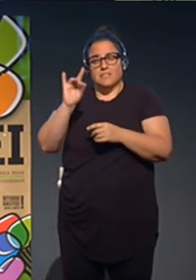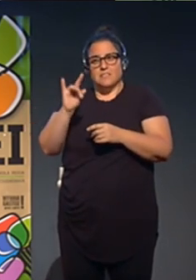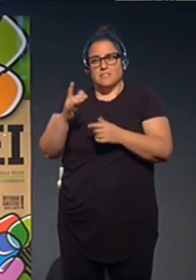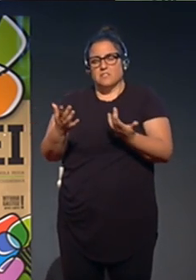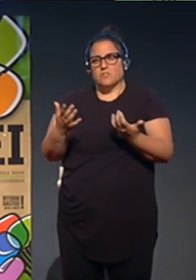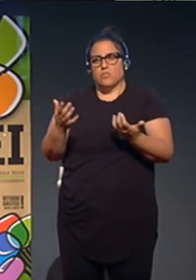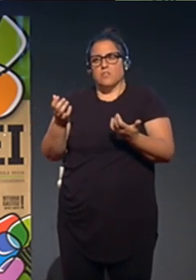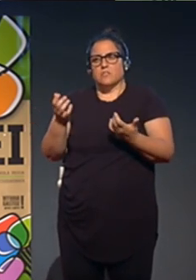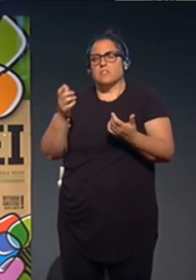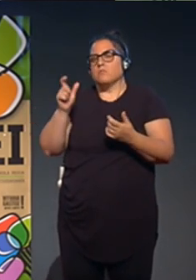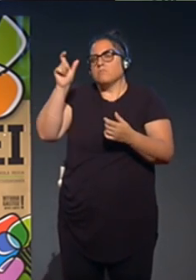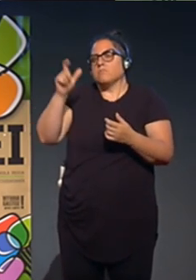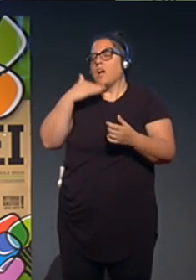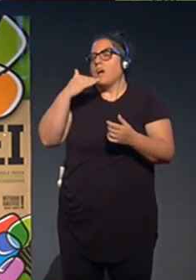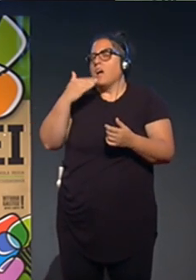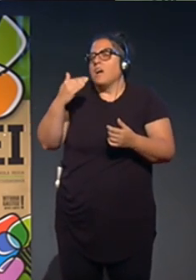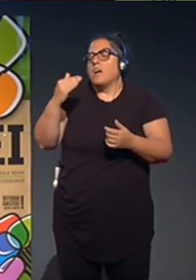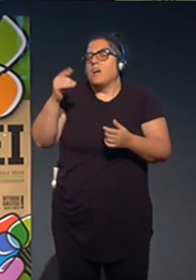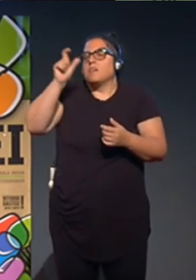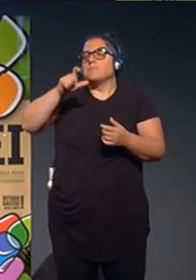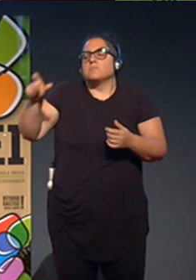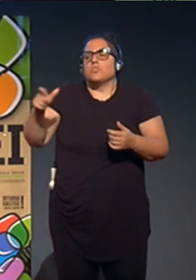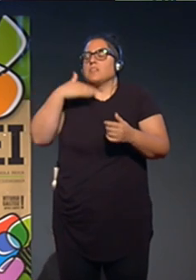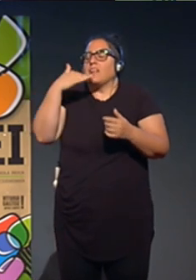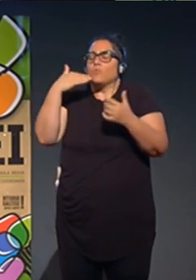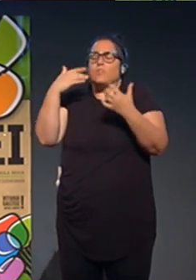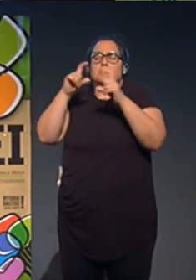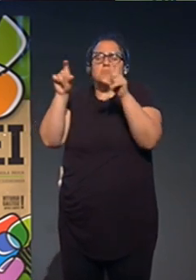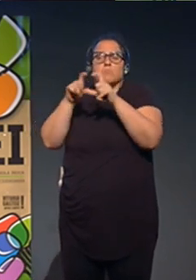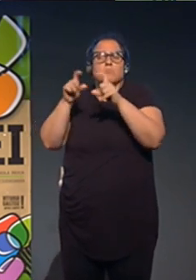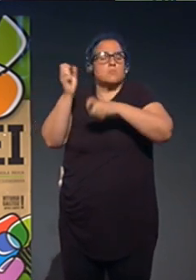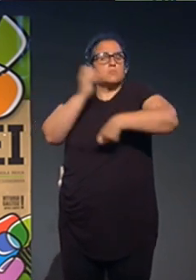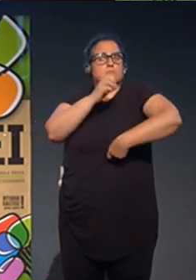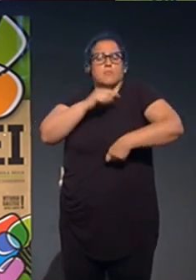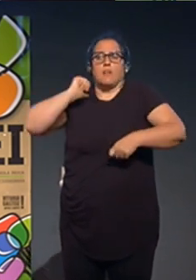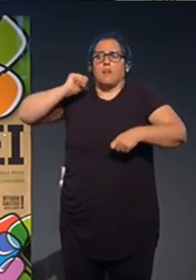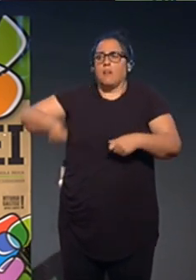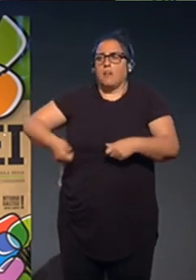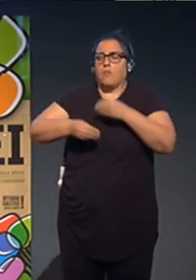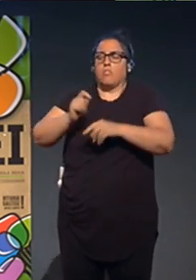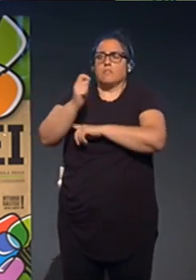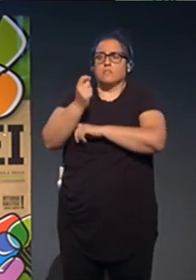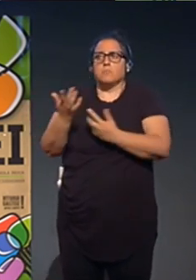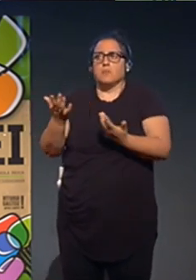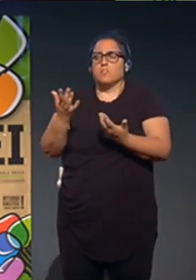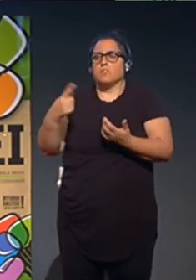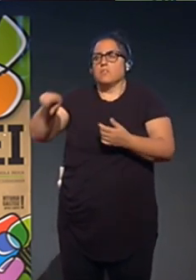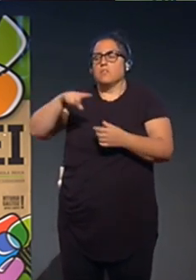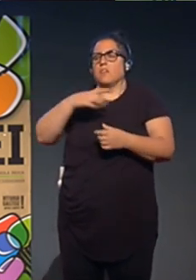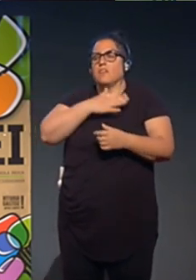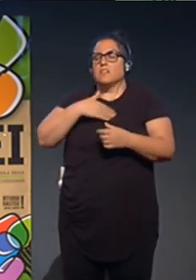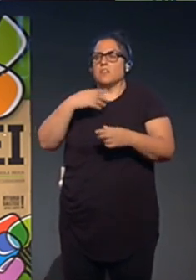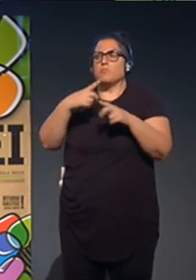e El ejemplo no del del de la vocación de legislación que que finalmente Eh no llegó a nada pero hay vocación de que se